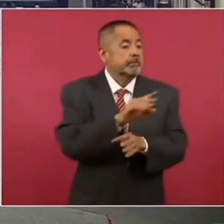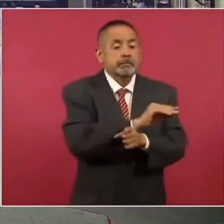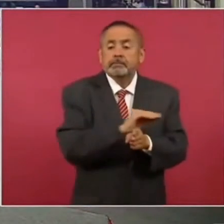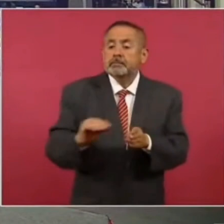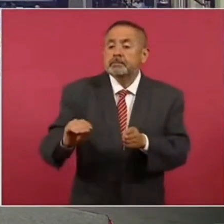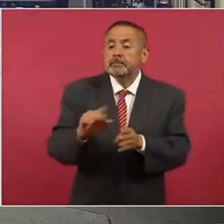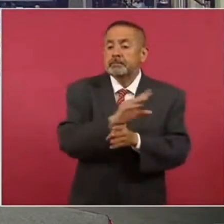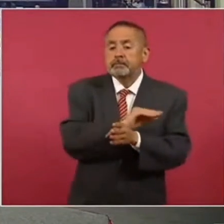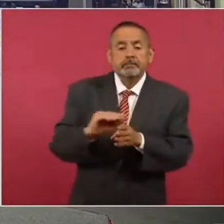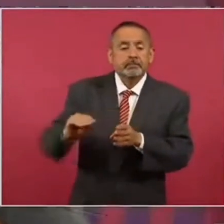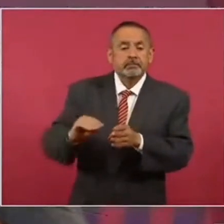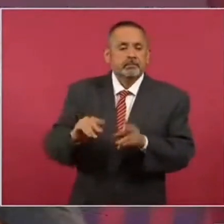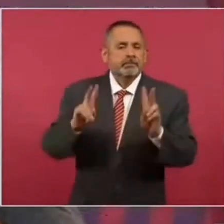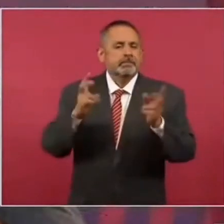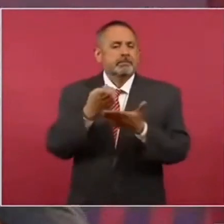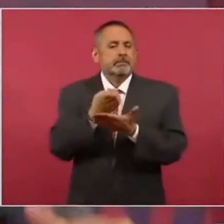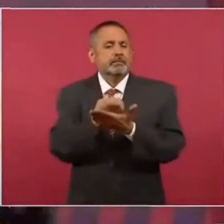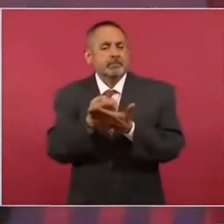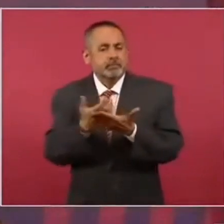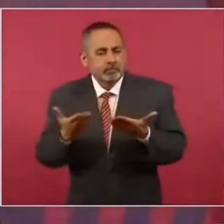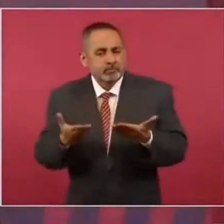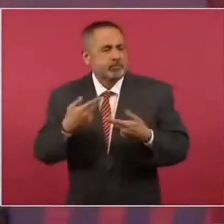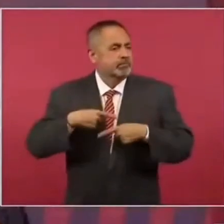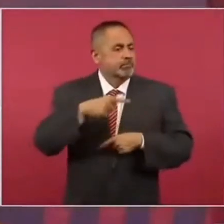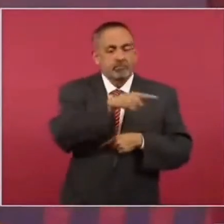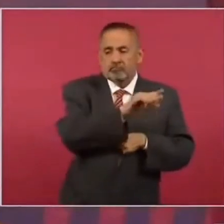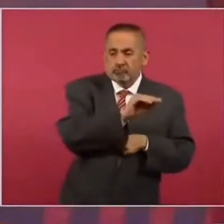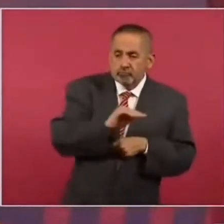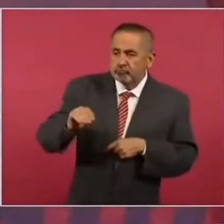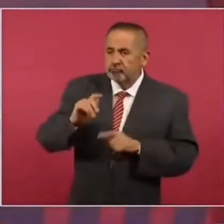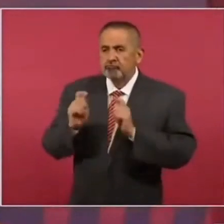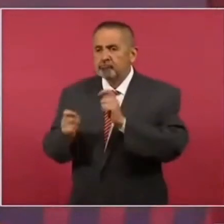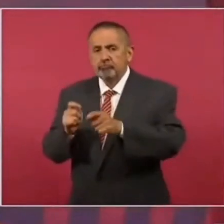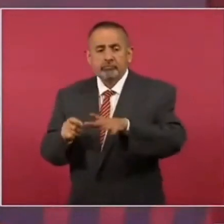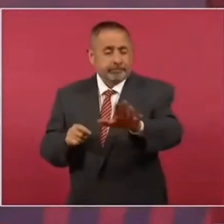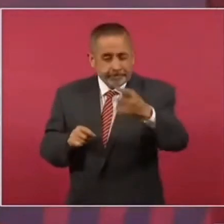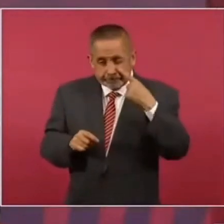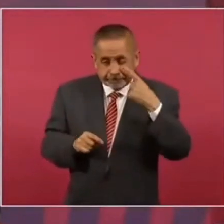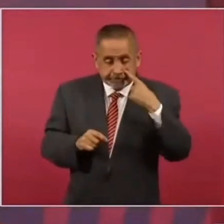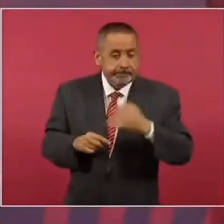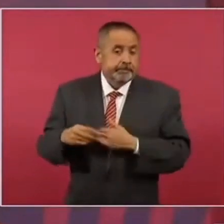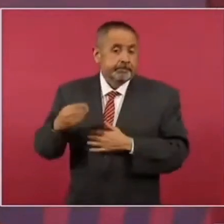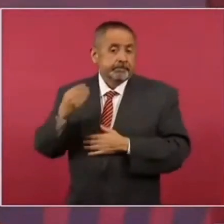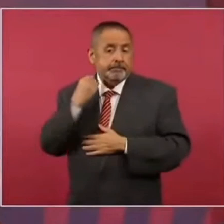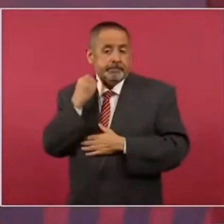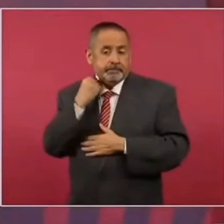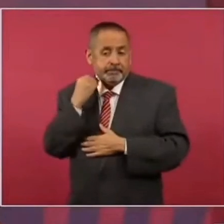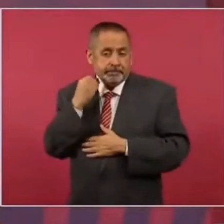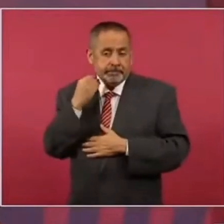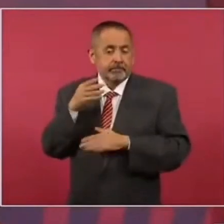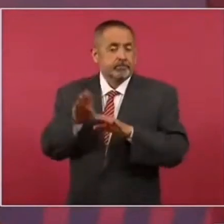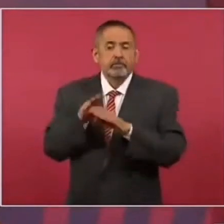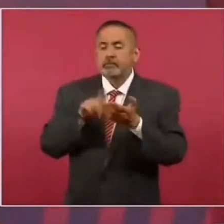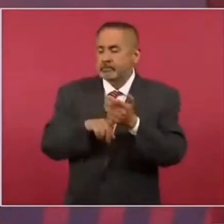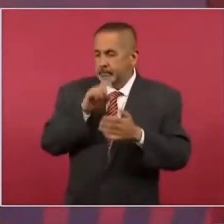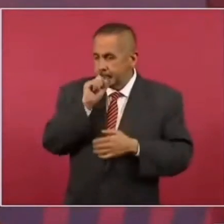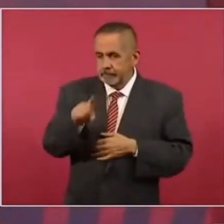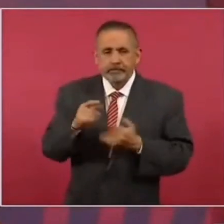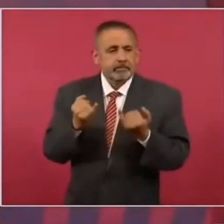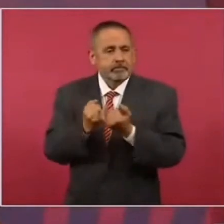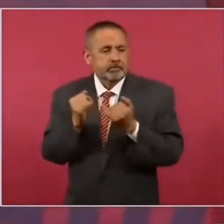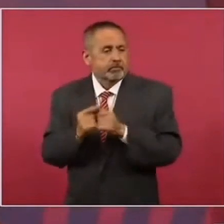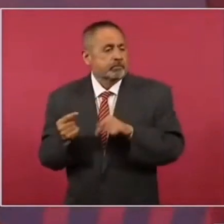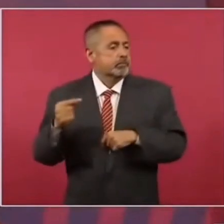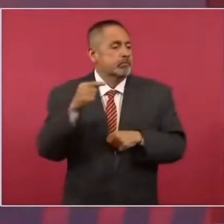Los economistas, porque esto que estamos hablando de la abogacía también sucede con los